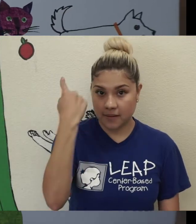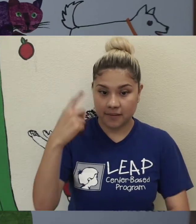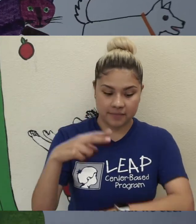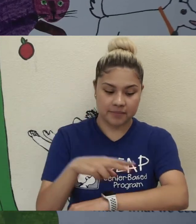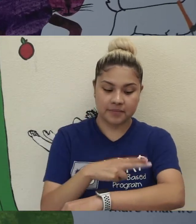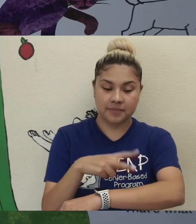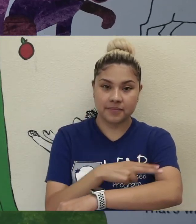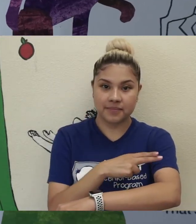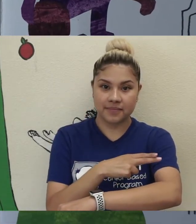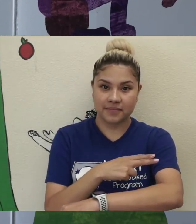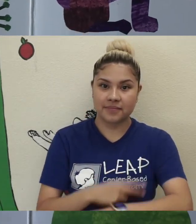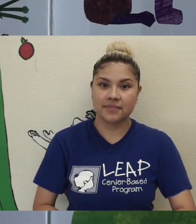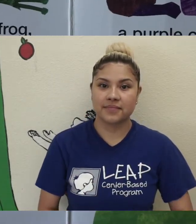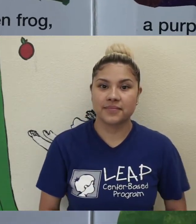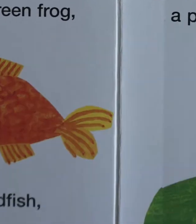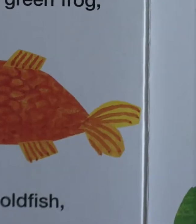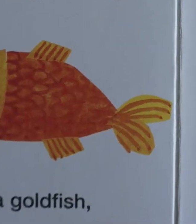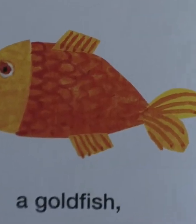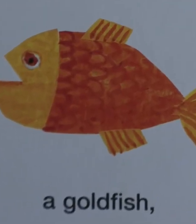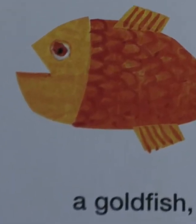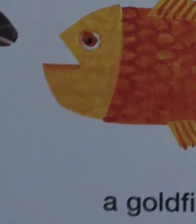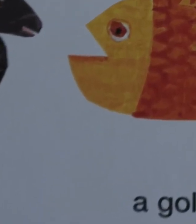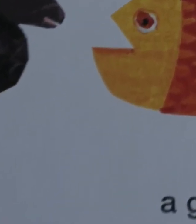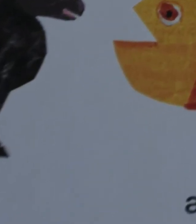una oveja negra,